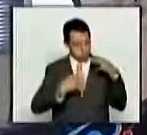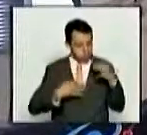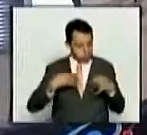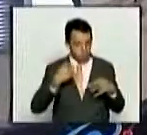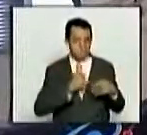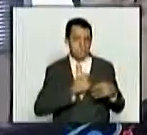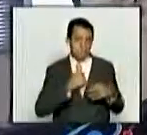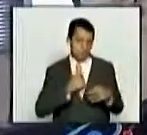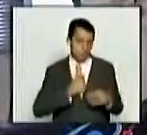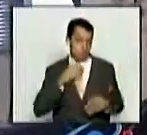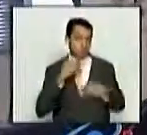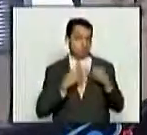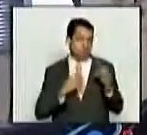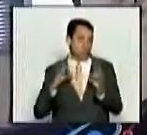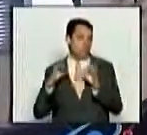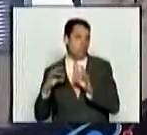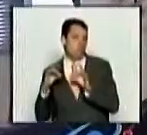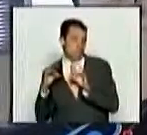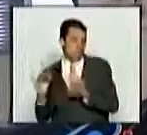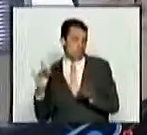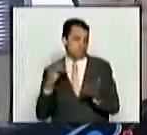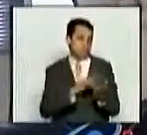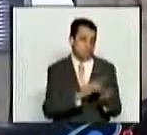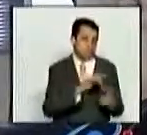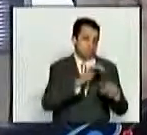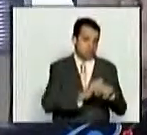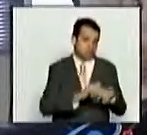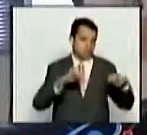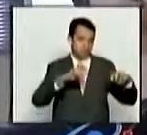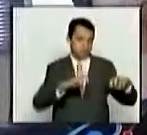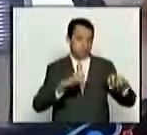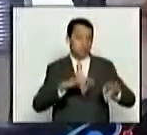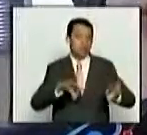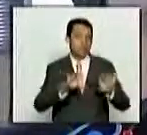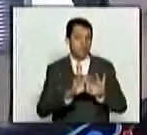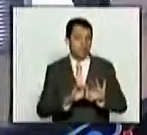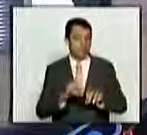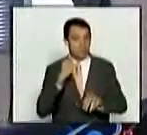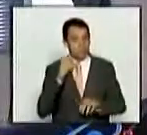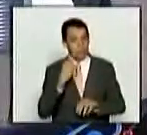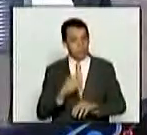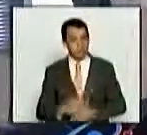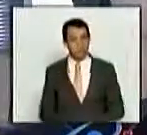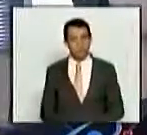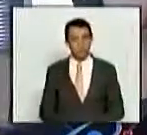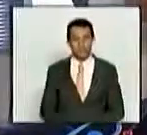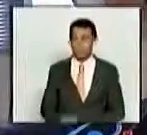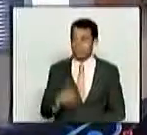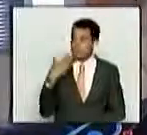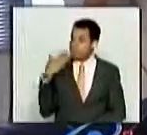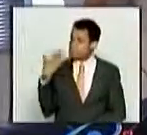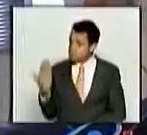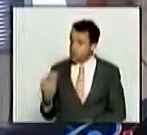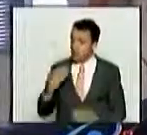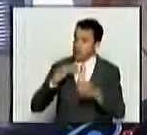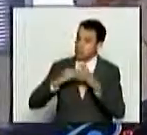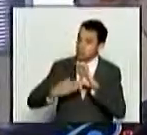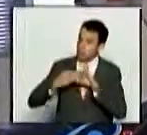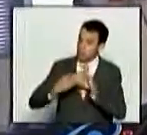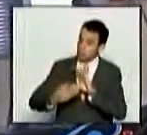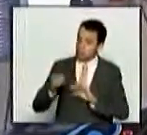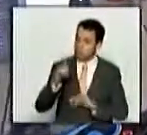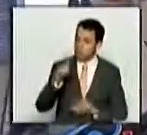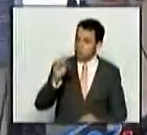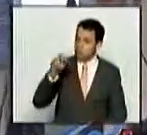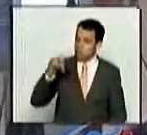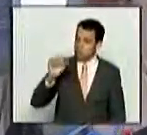un proceso de dolor muy fuerte, mientras podemos acudir ya a una terapia en manos más profesionales. Buenísima, no olviden pues en YouTube Sana que